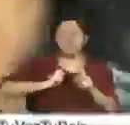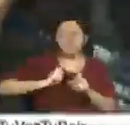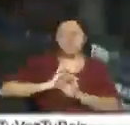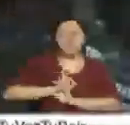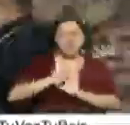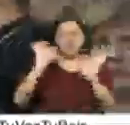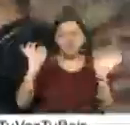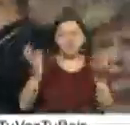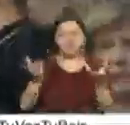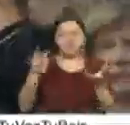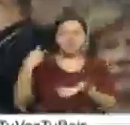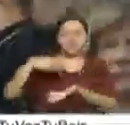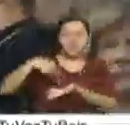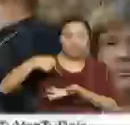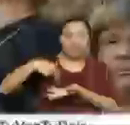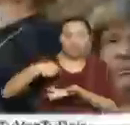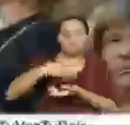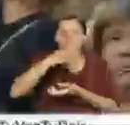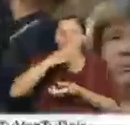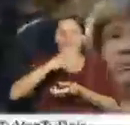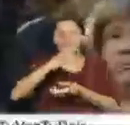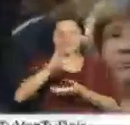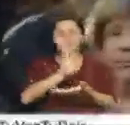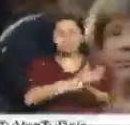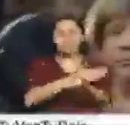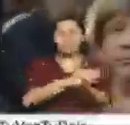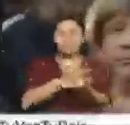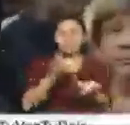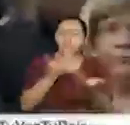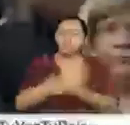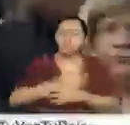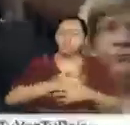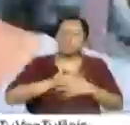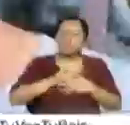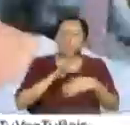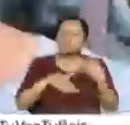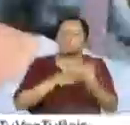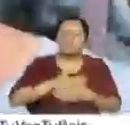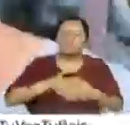salarios. Bailarines, cantantes y músicos expresaron su descontento.